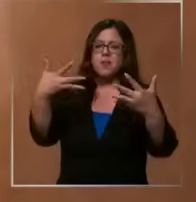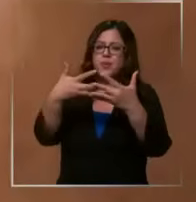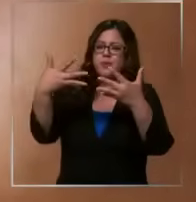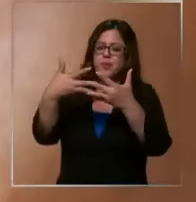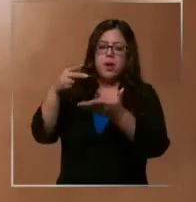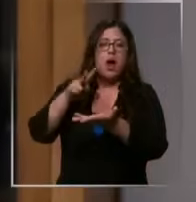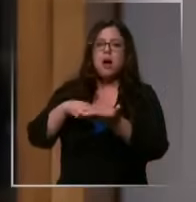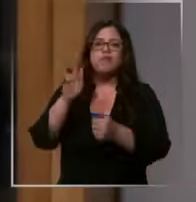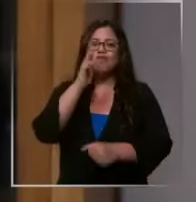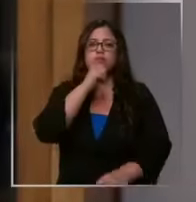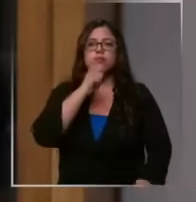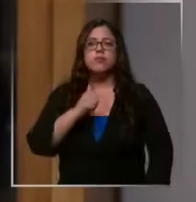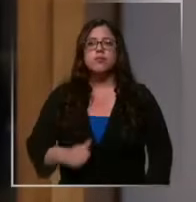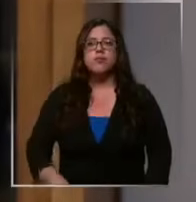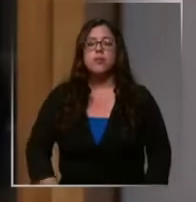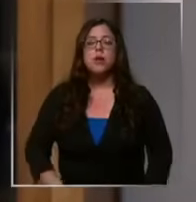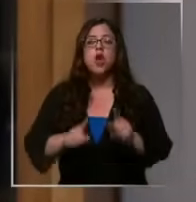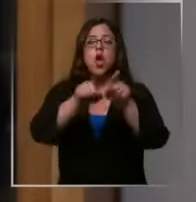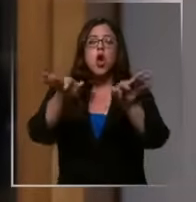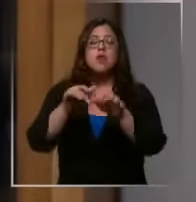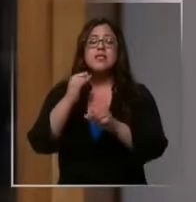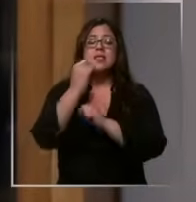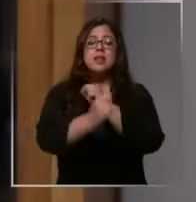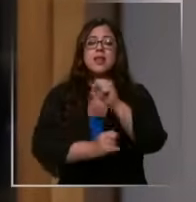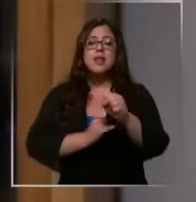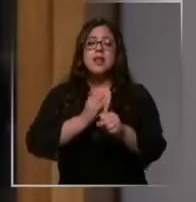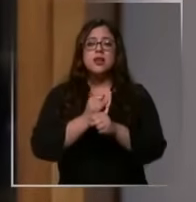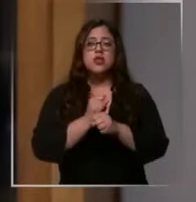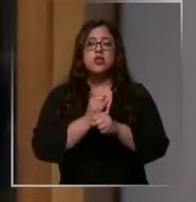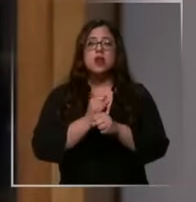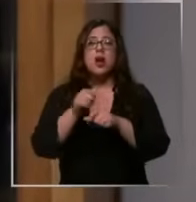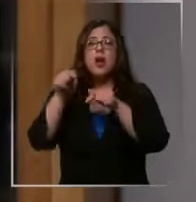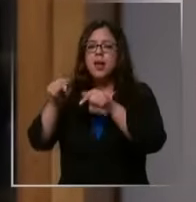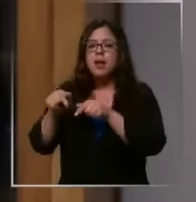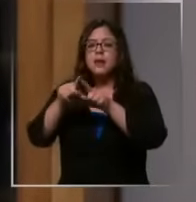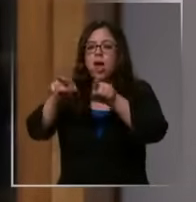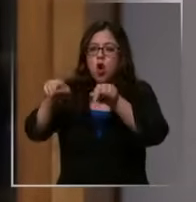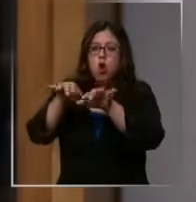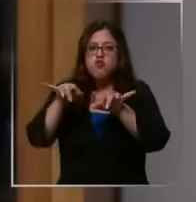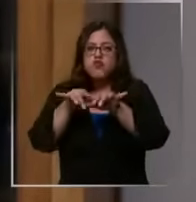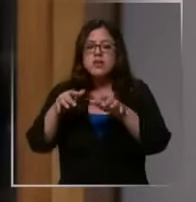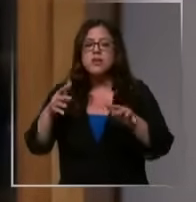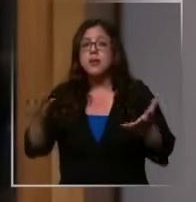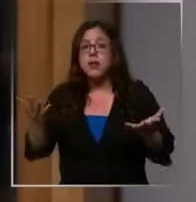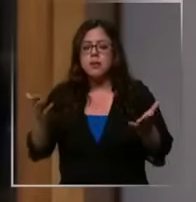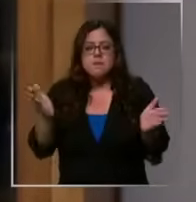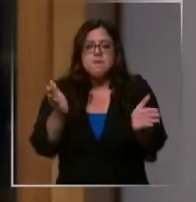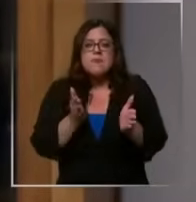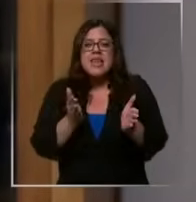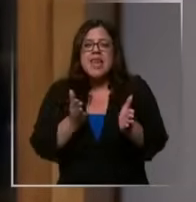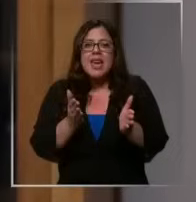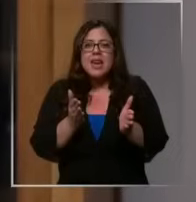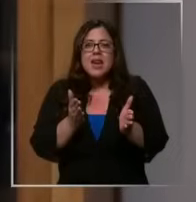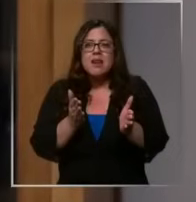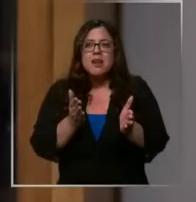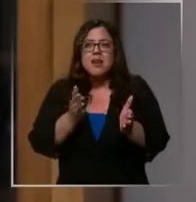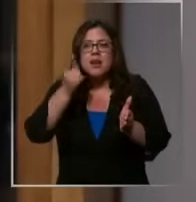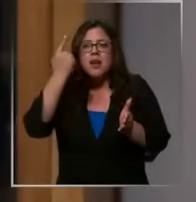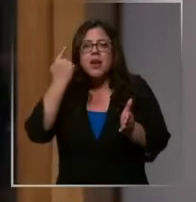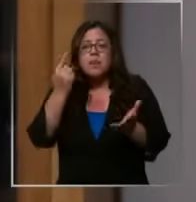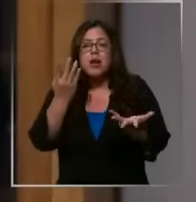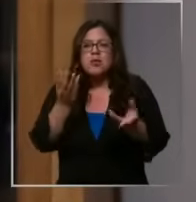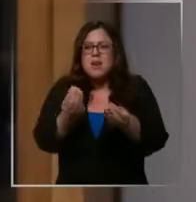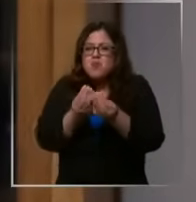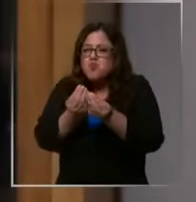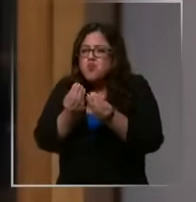realidad. En la Oficina Internacional es una oficina que es muy pequeña para la cantidad de causas